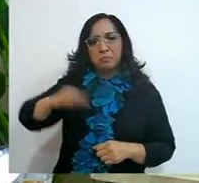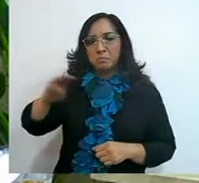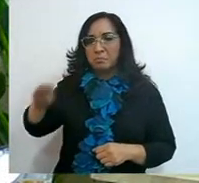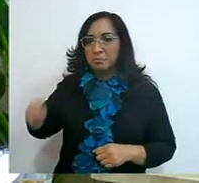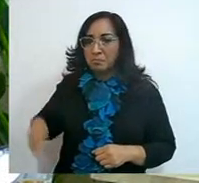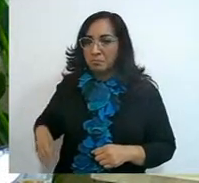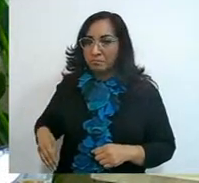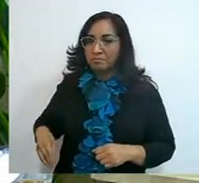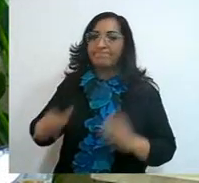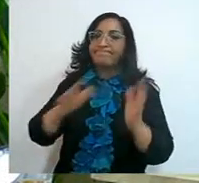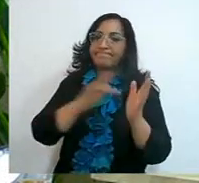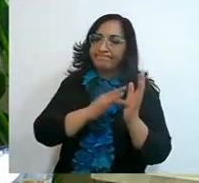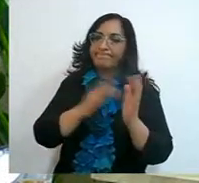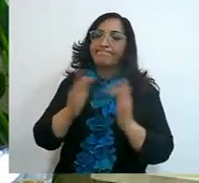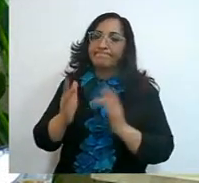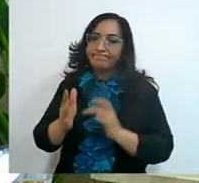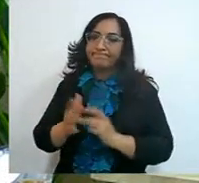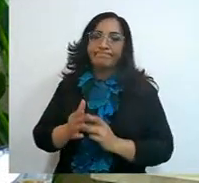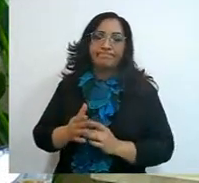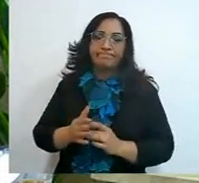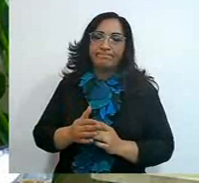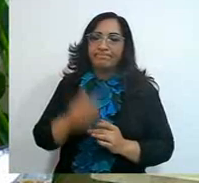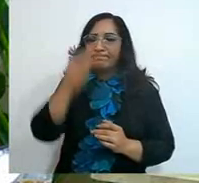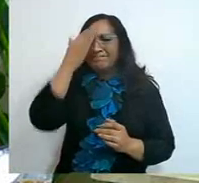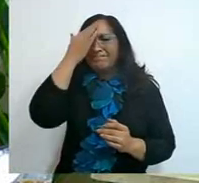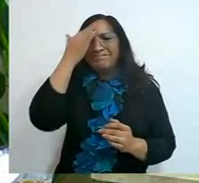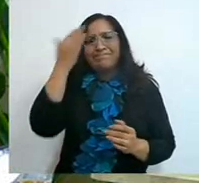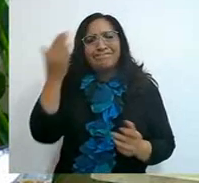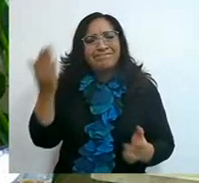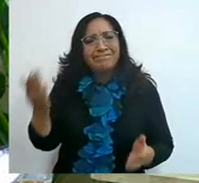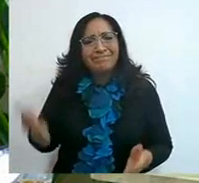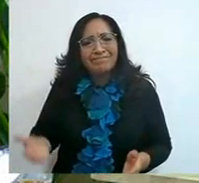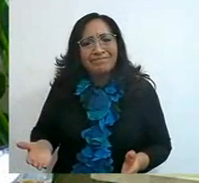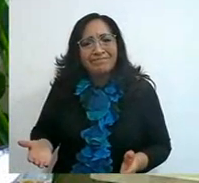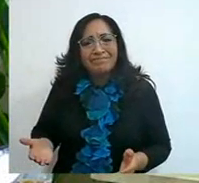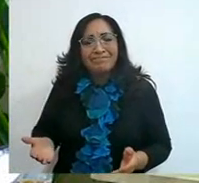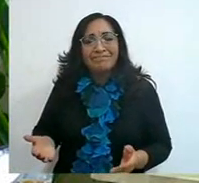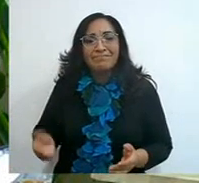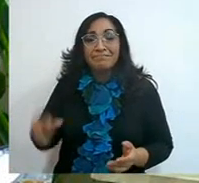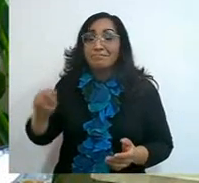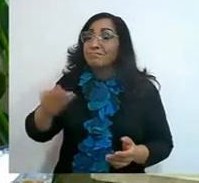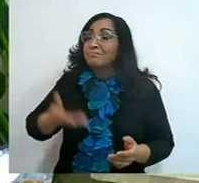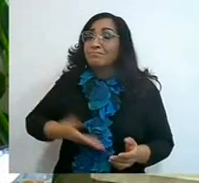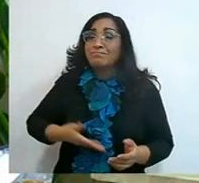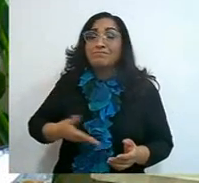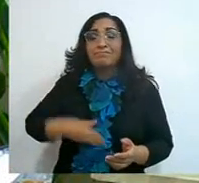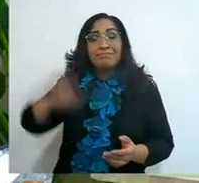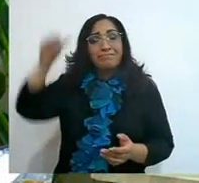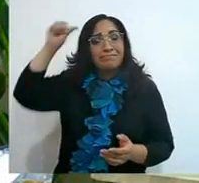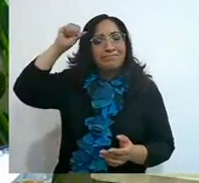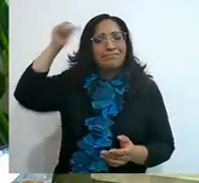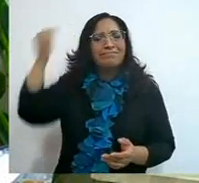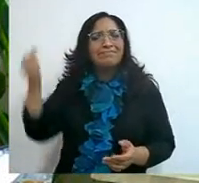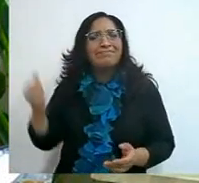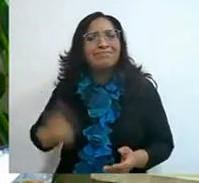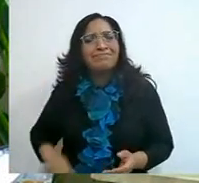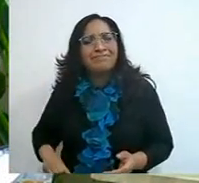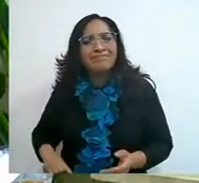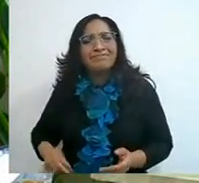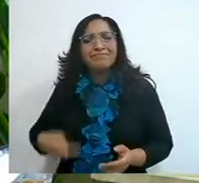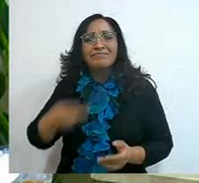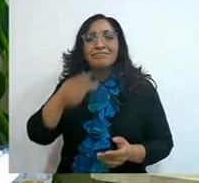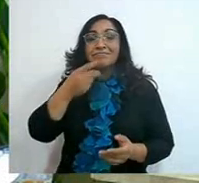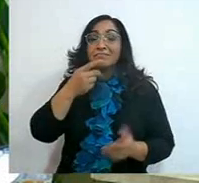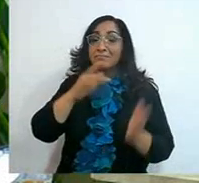a nuestro Señor sin haber hecho un solo pecado. El Señor no hablaba de derribar un